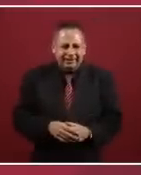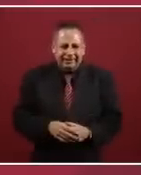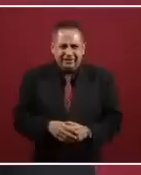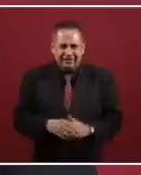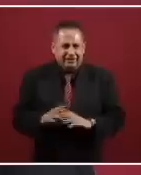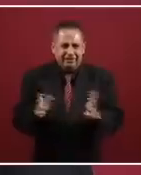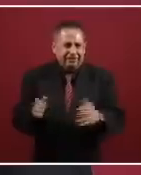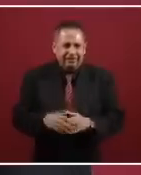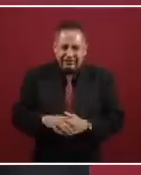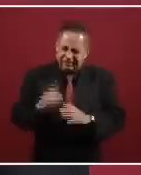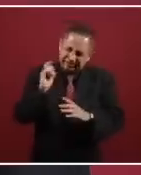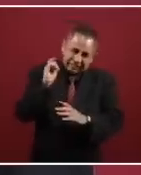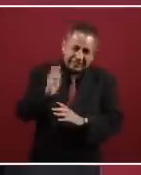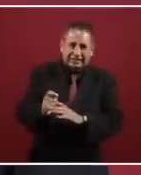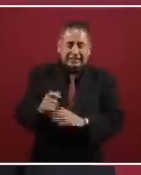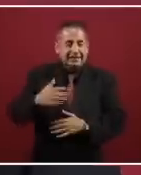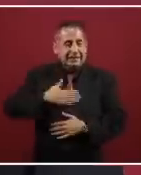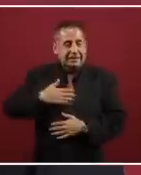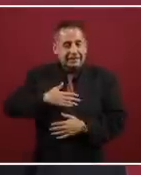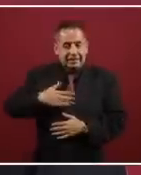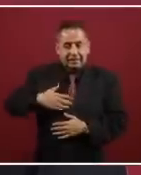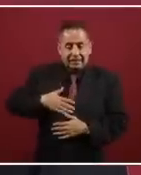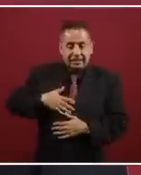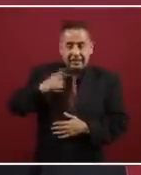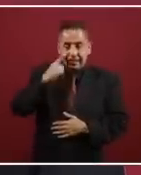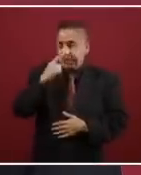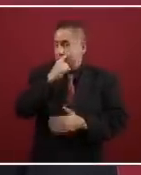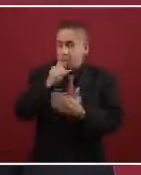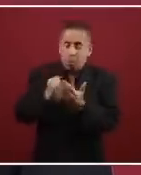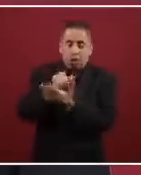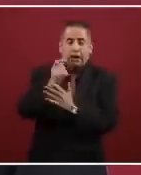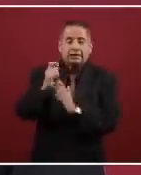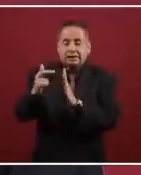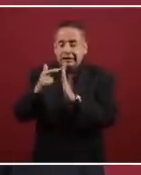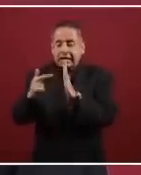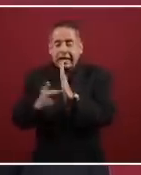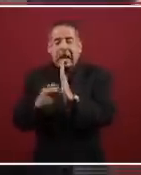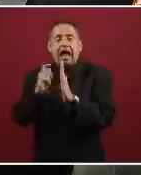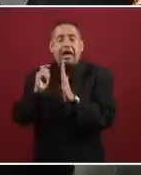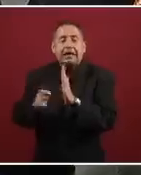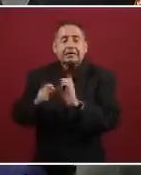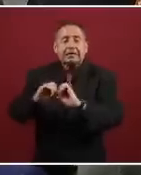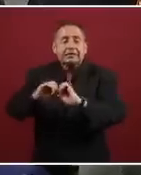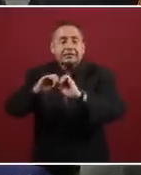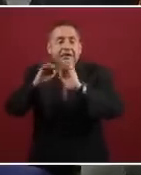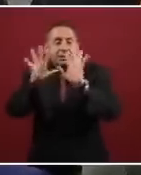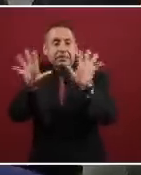una regla de oro de la democracia es la transparencia.